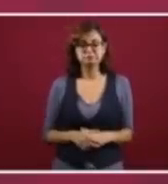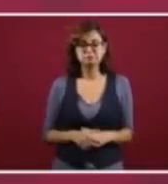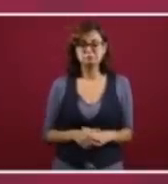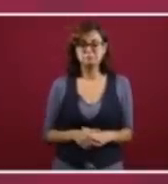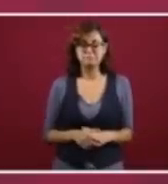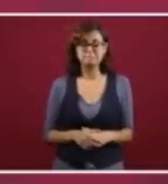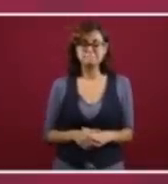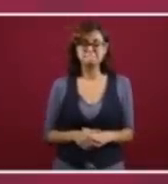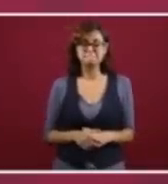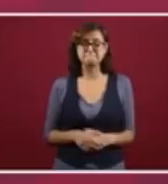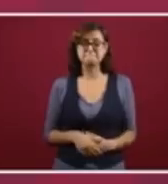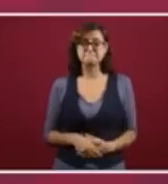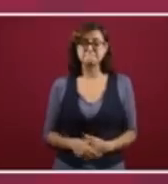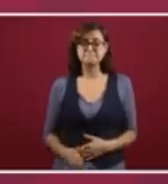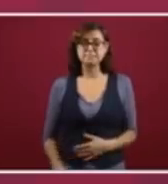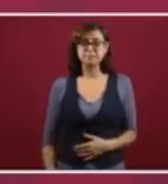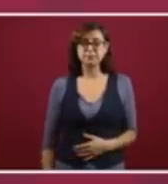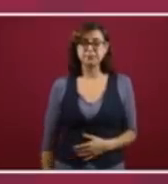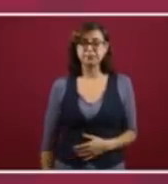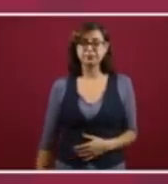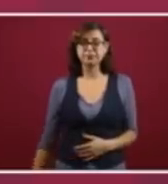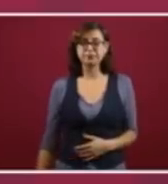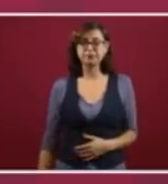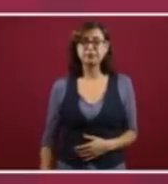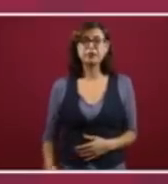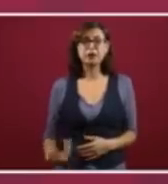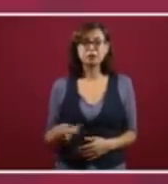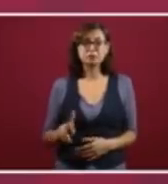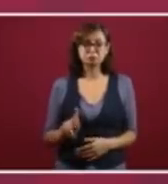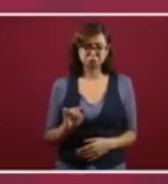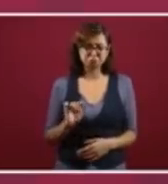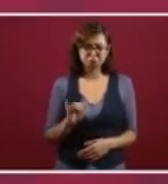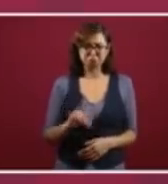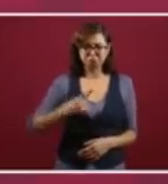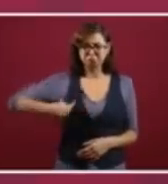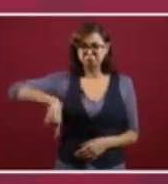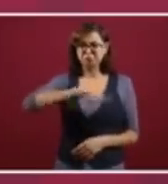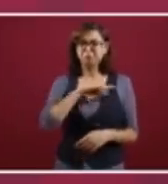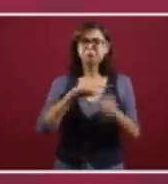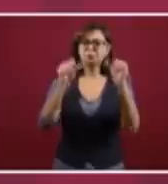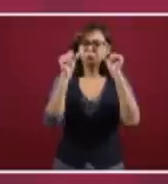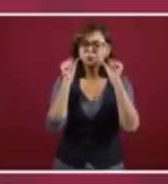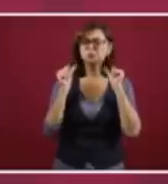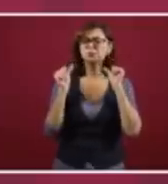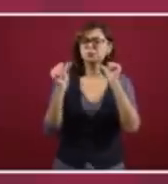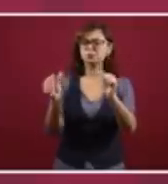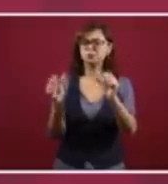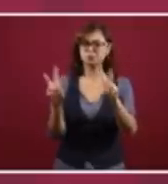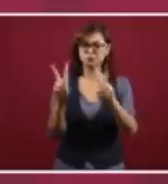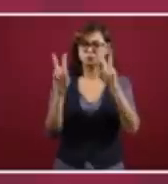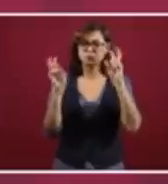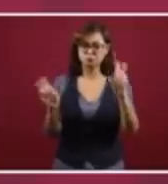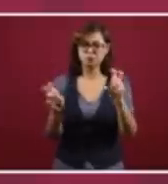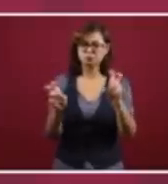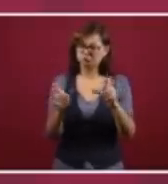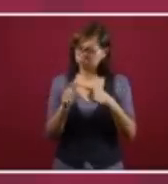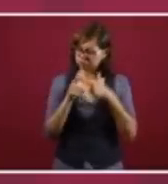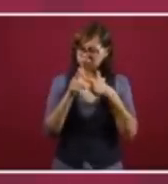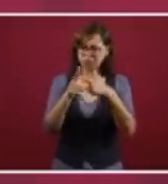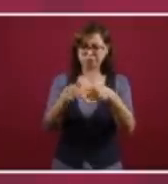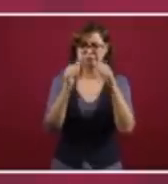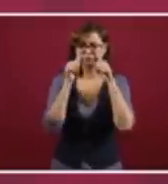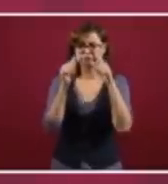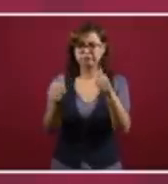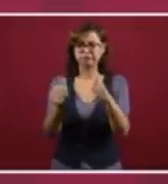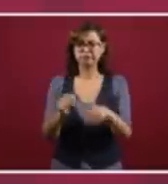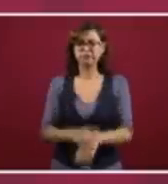hubo de parte nuestra atención al tema y lo va a seguir habiendo.